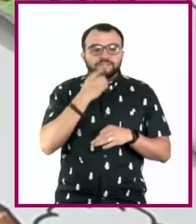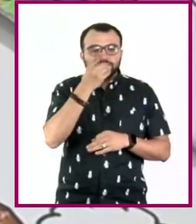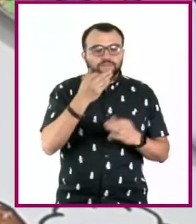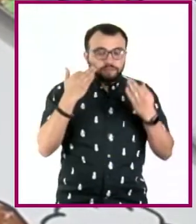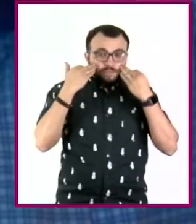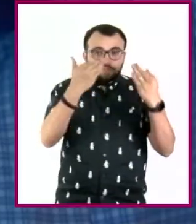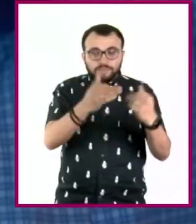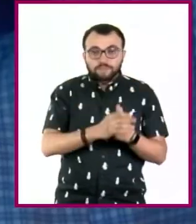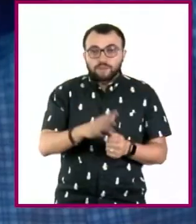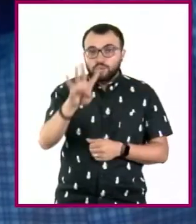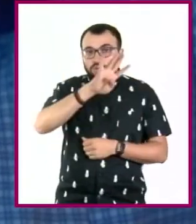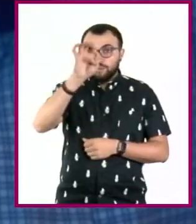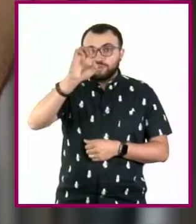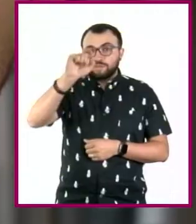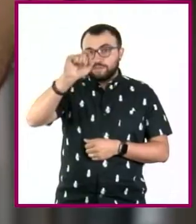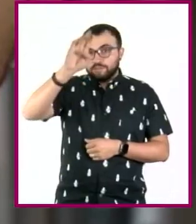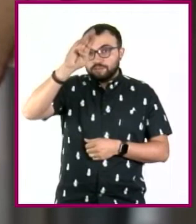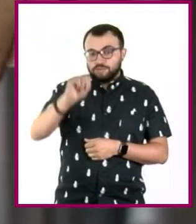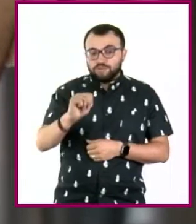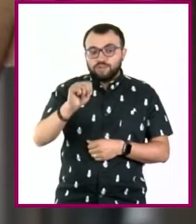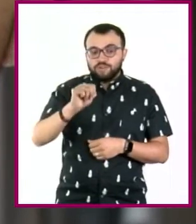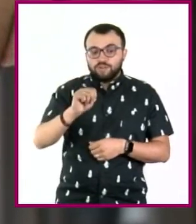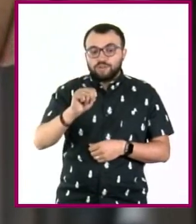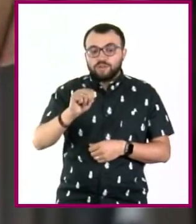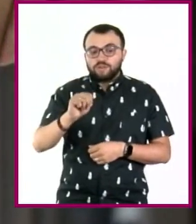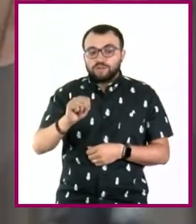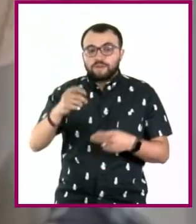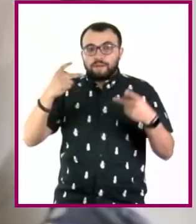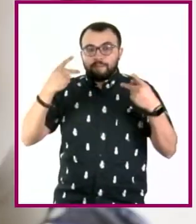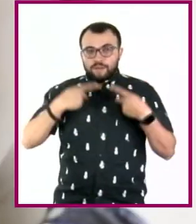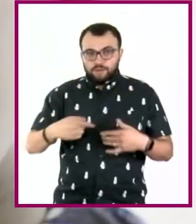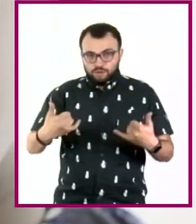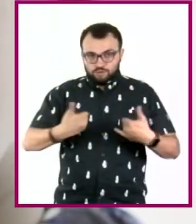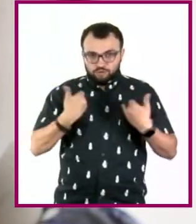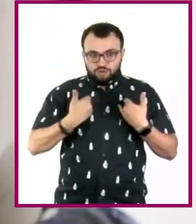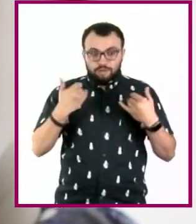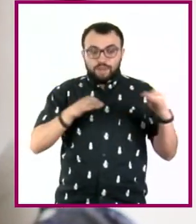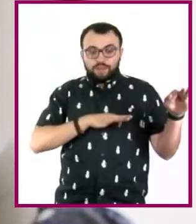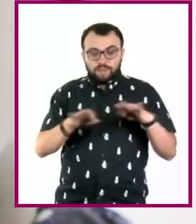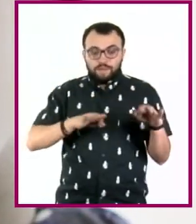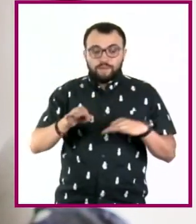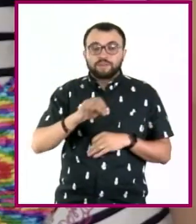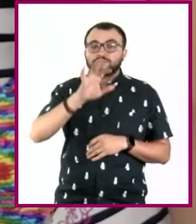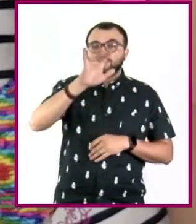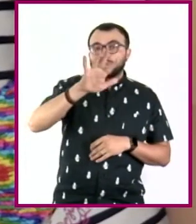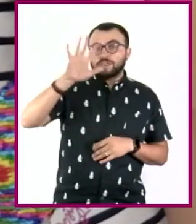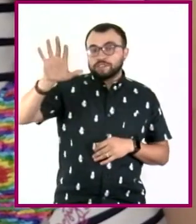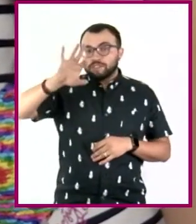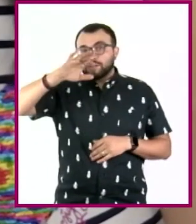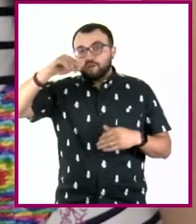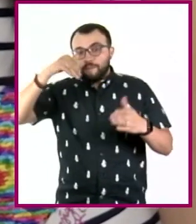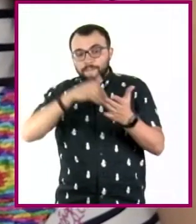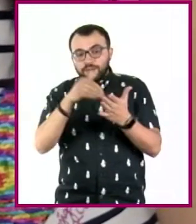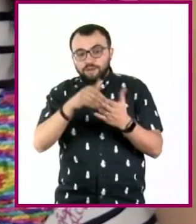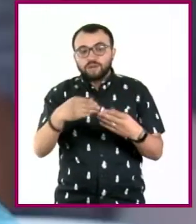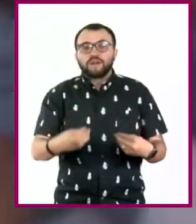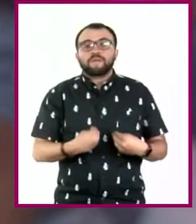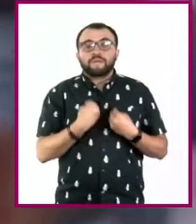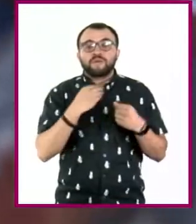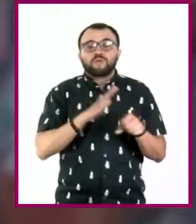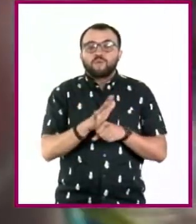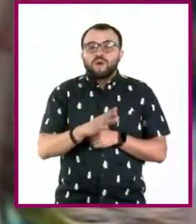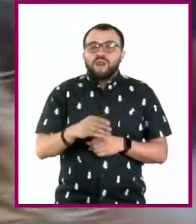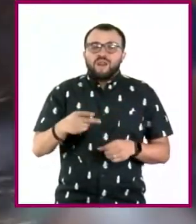los 429 millones de trabajadores jóvenes en todo el mundo, unos 55 millones viven en condiciones de extrema